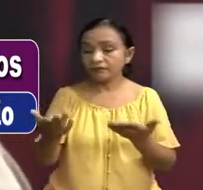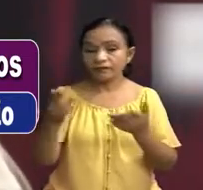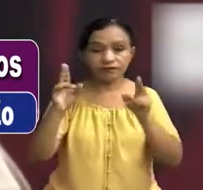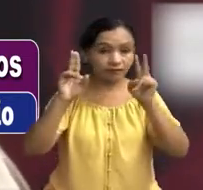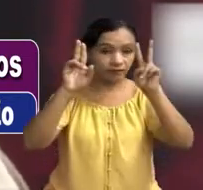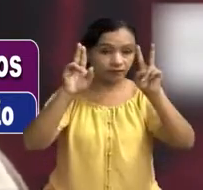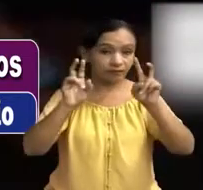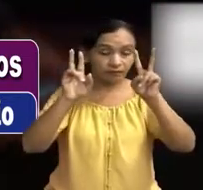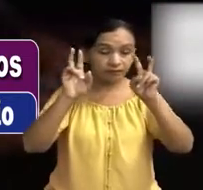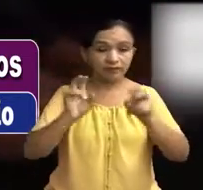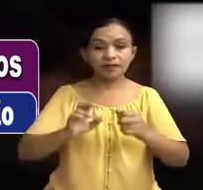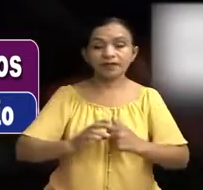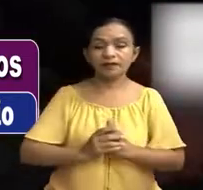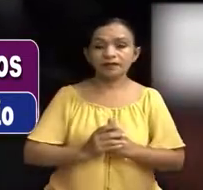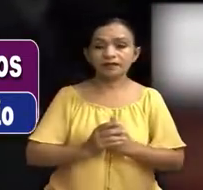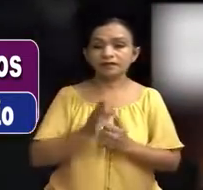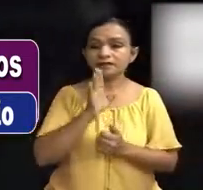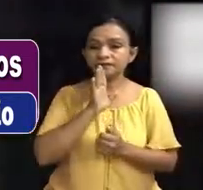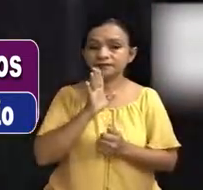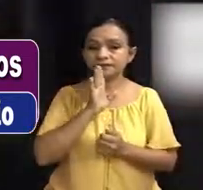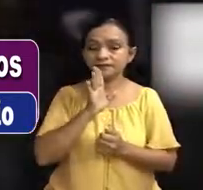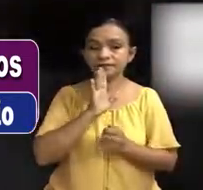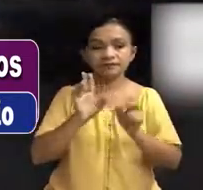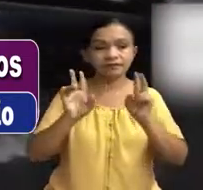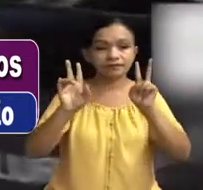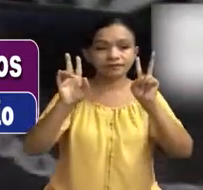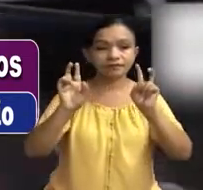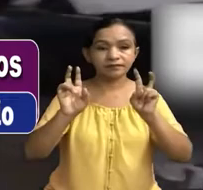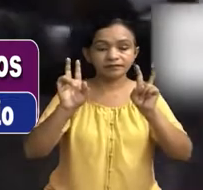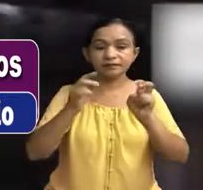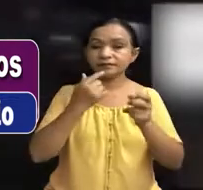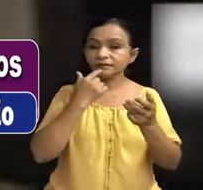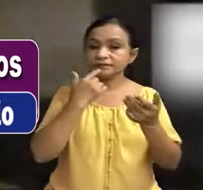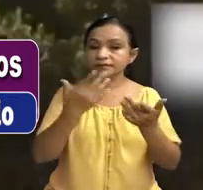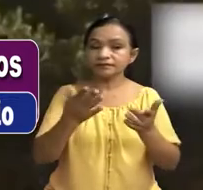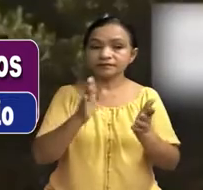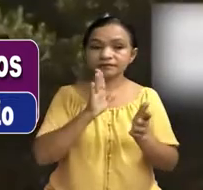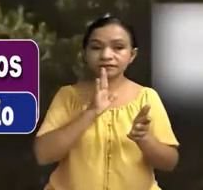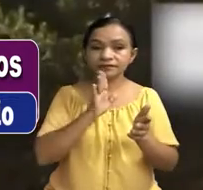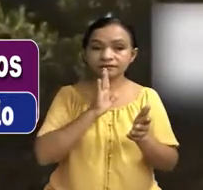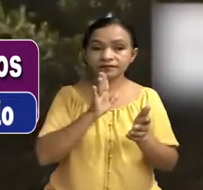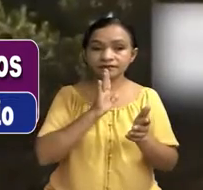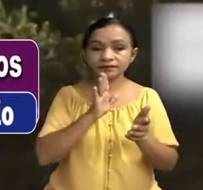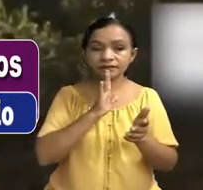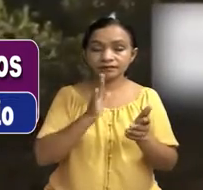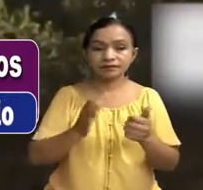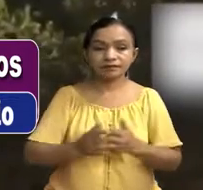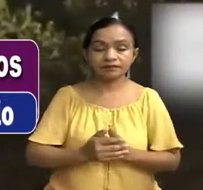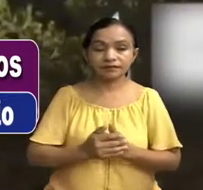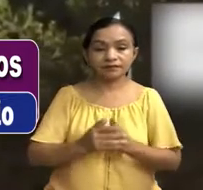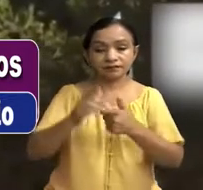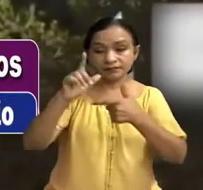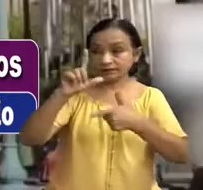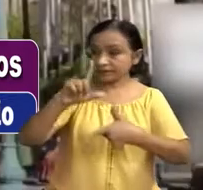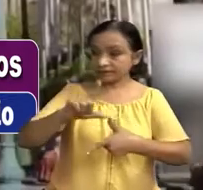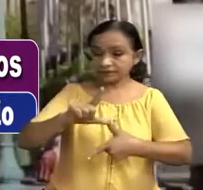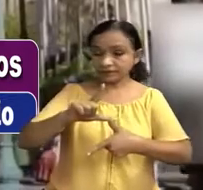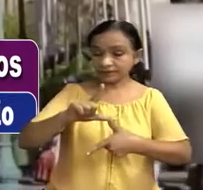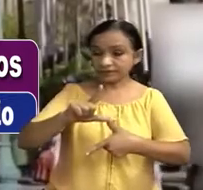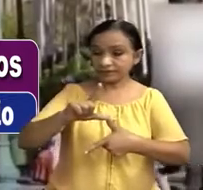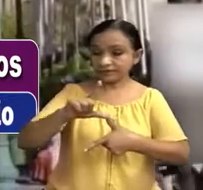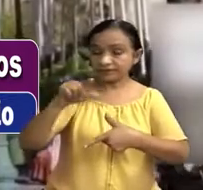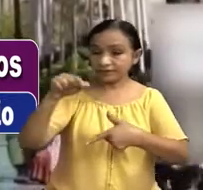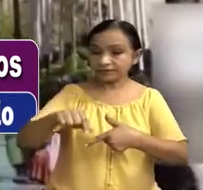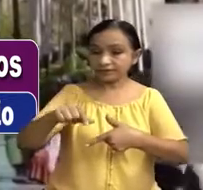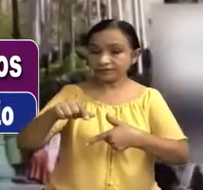aspecto que le referido a ese tema. ¿Por qué cuando hablamos de, o sea, en América Latina, hablamos